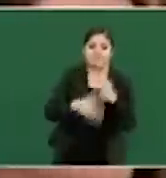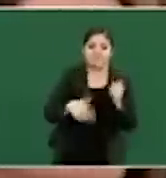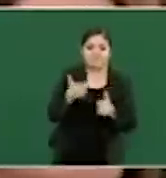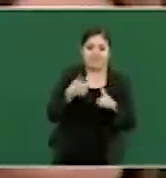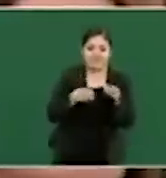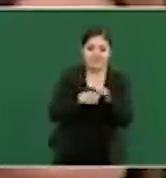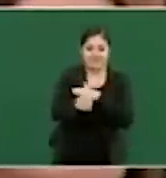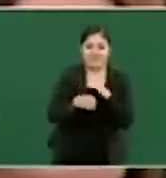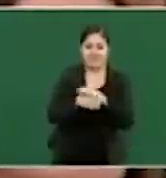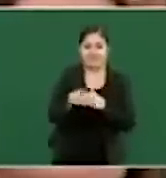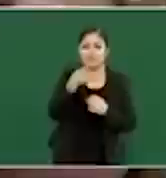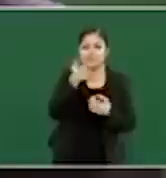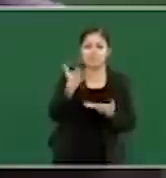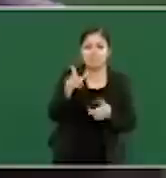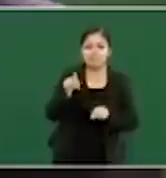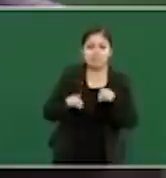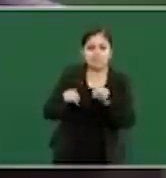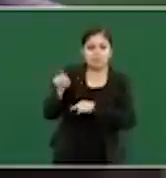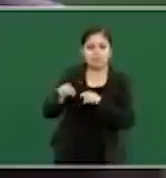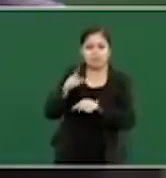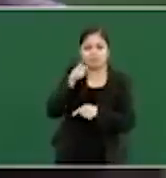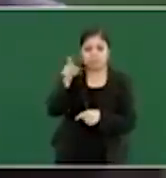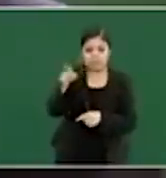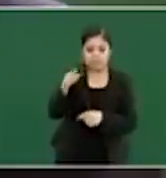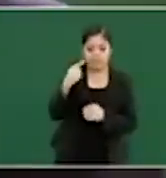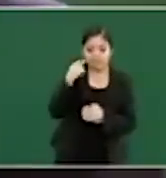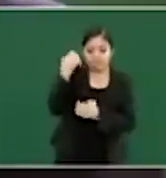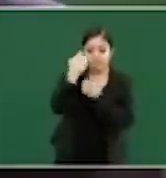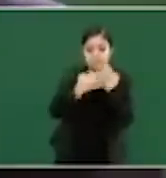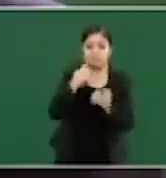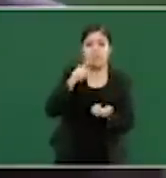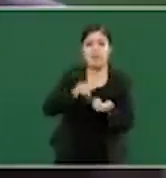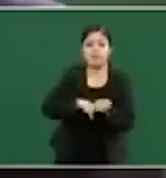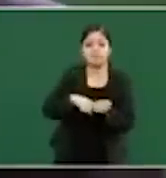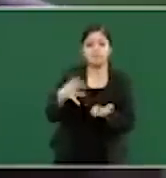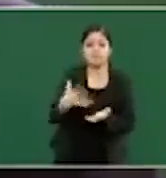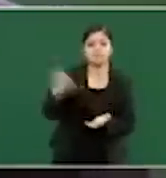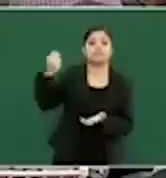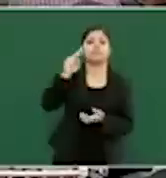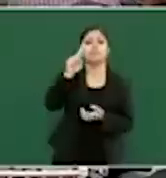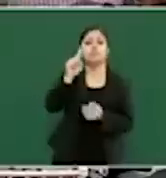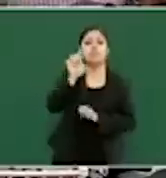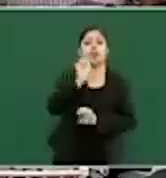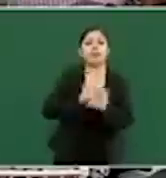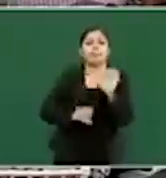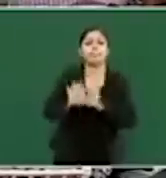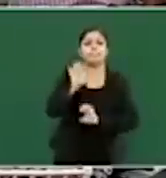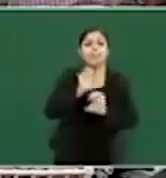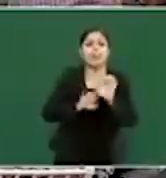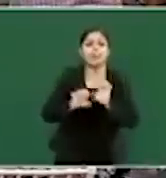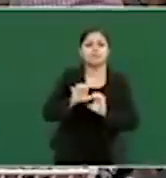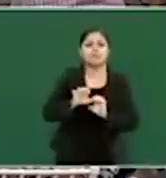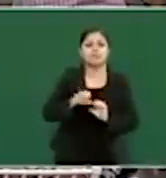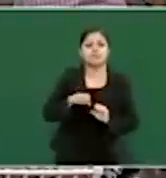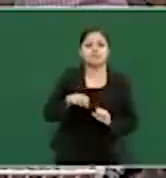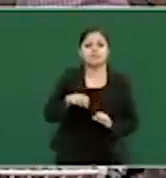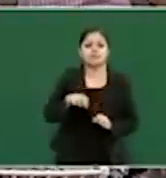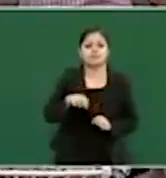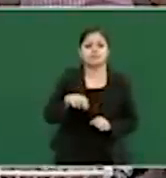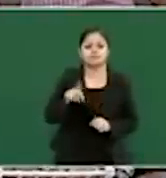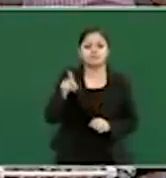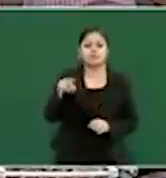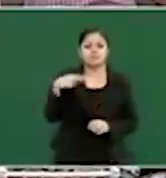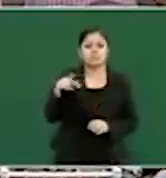para dimensionar el monto, y esta licitación la gana un empresario que acompañó